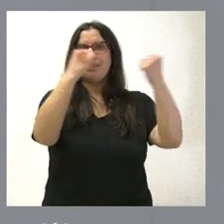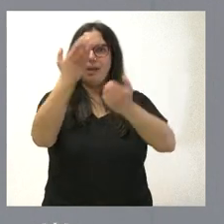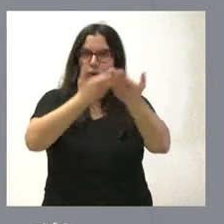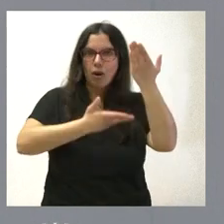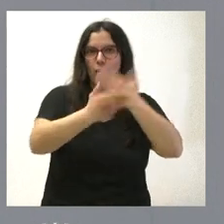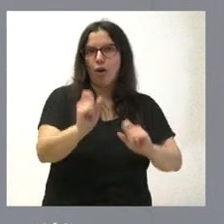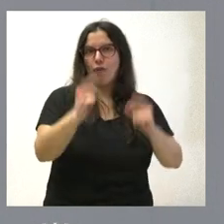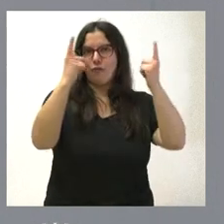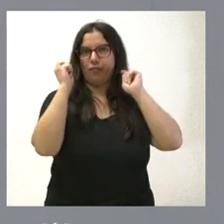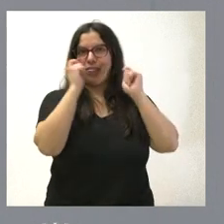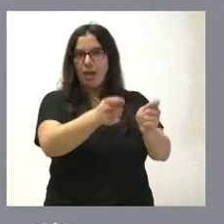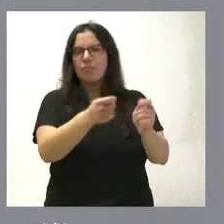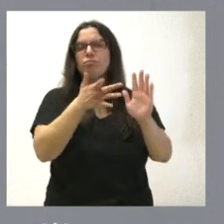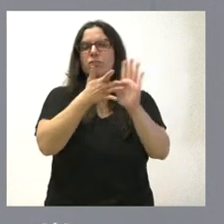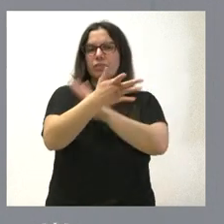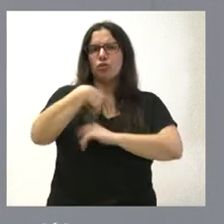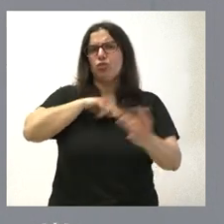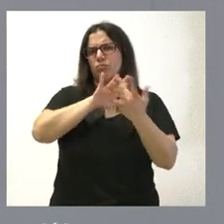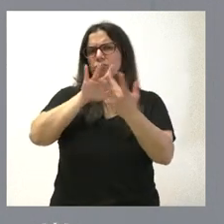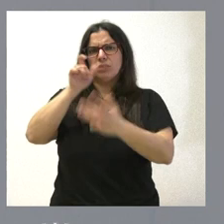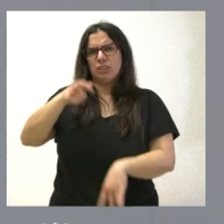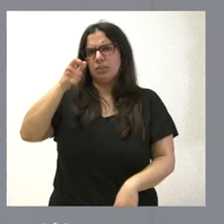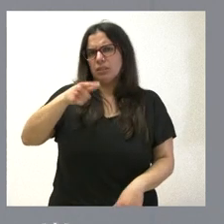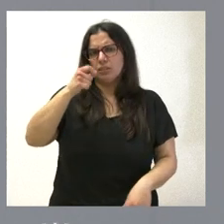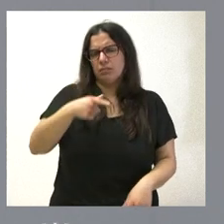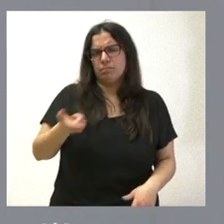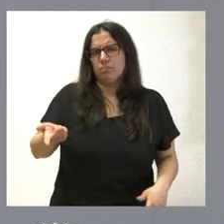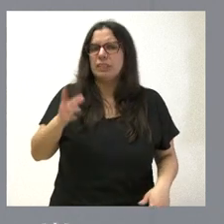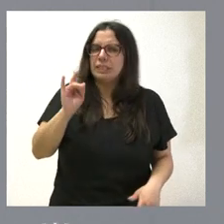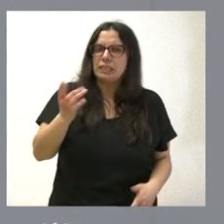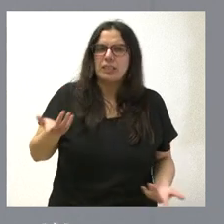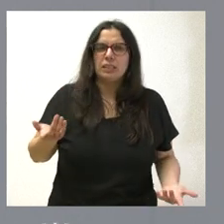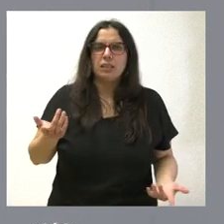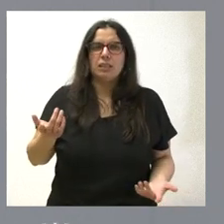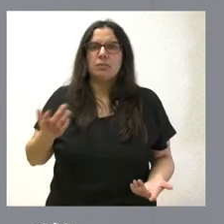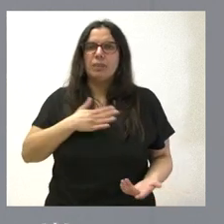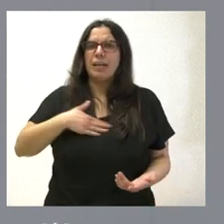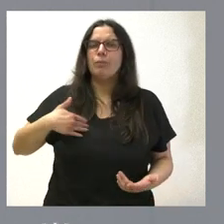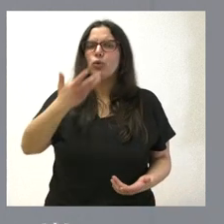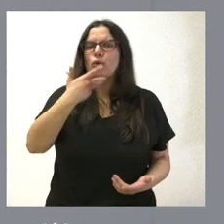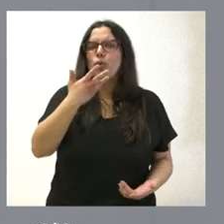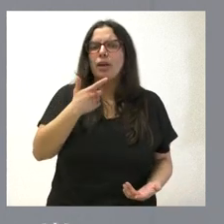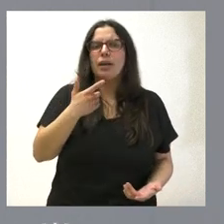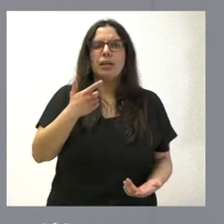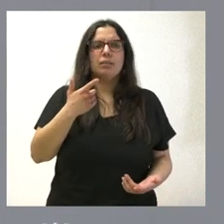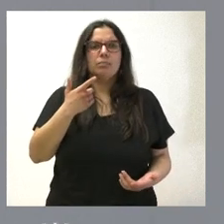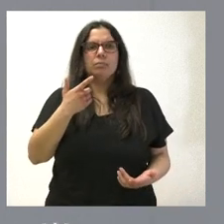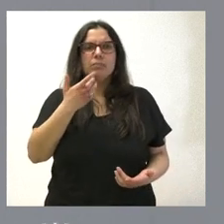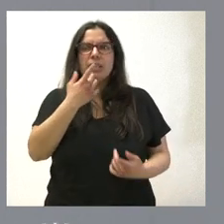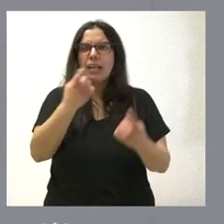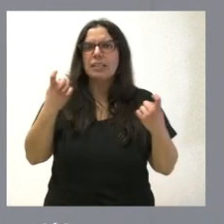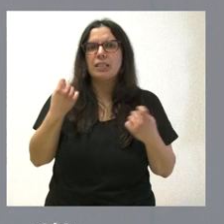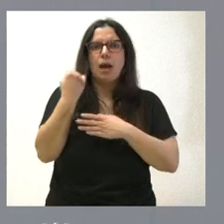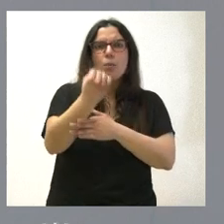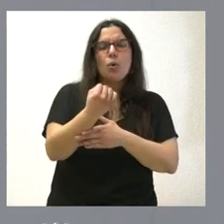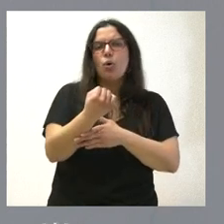colaboradoras y por tanto sí que estamos en contacto con ellos y sí que queremos conocer en qué medida precisan de nuestro apoyo